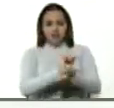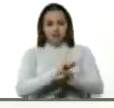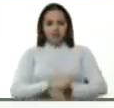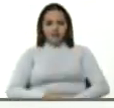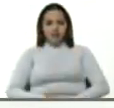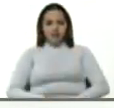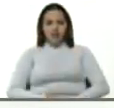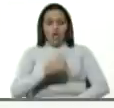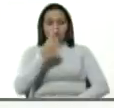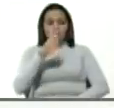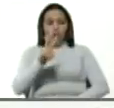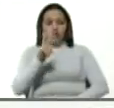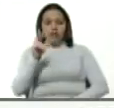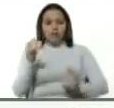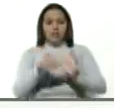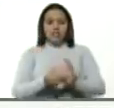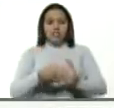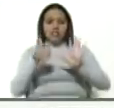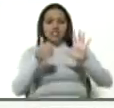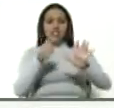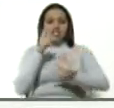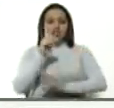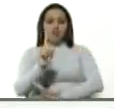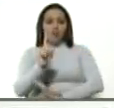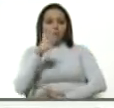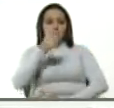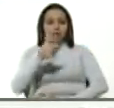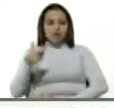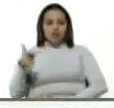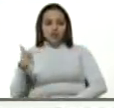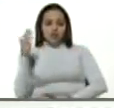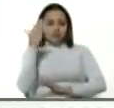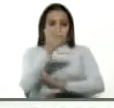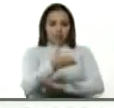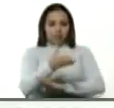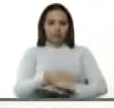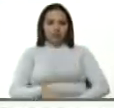12.061 acusaciones y hemos obtenido